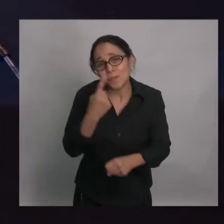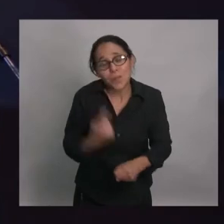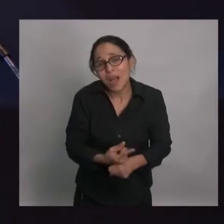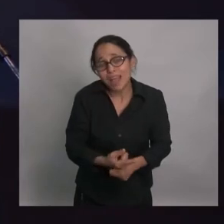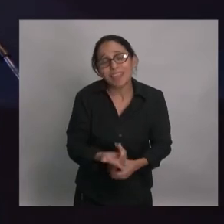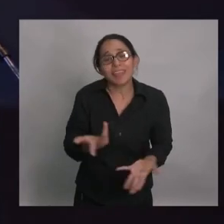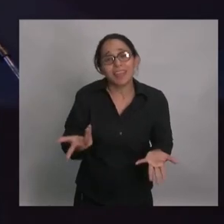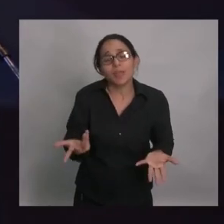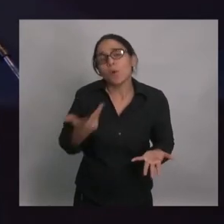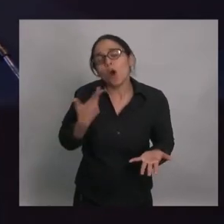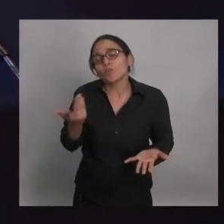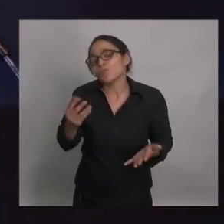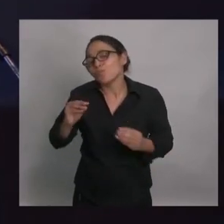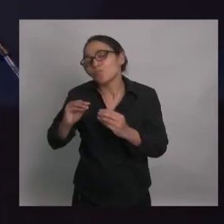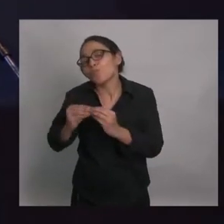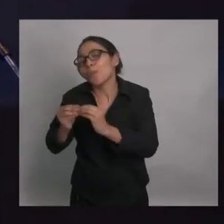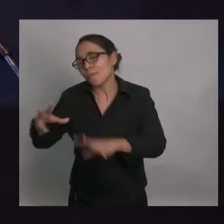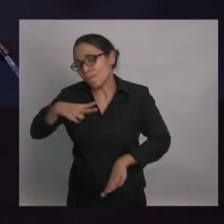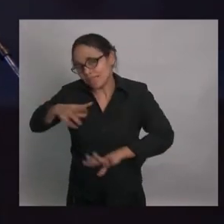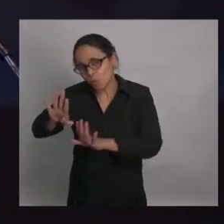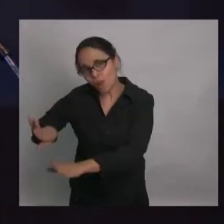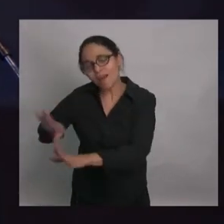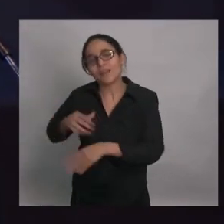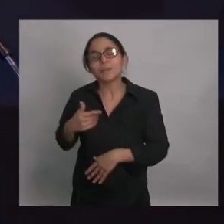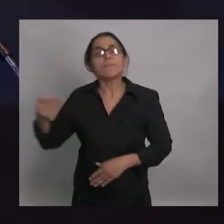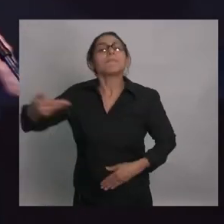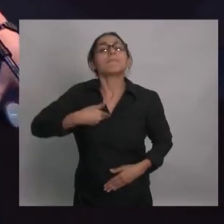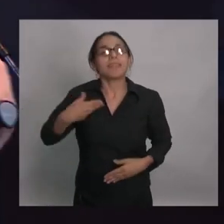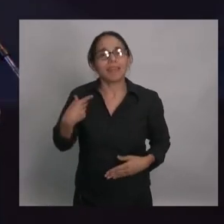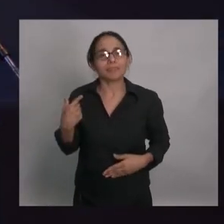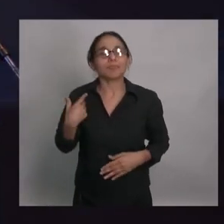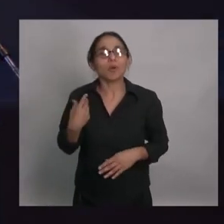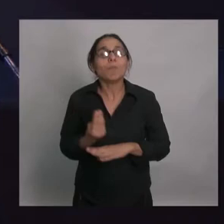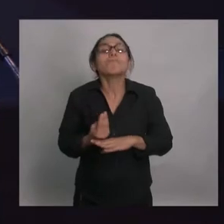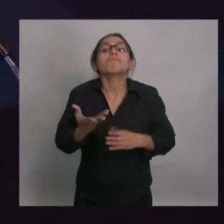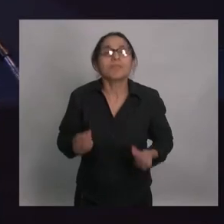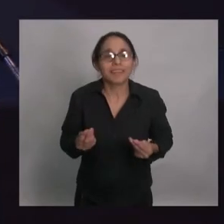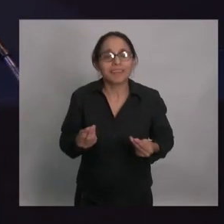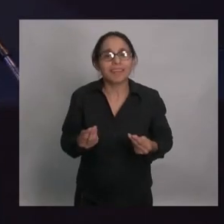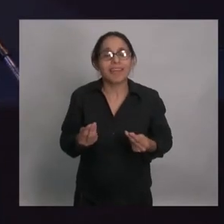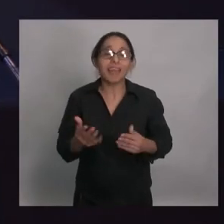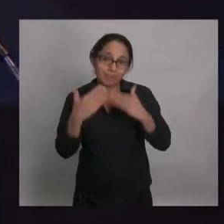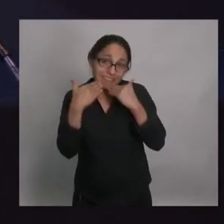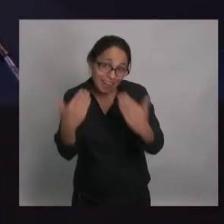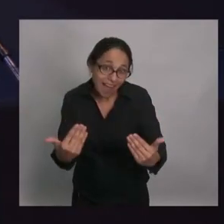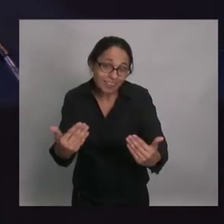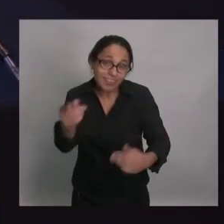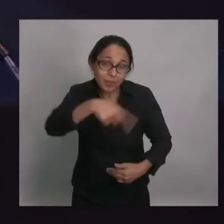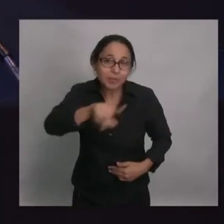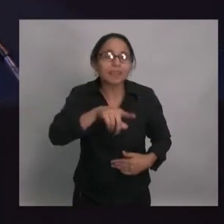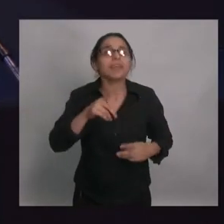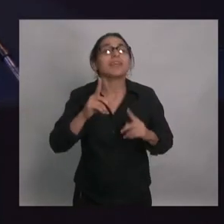situaciones muy personales y me ha solicitado que le haga llegar junto con su agradecimiento su más